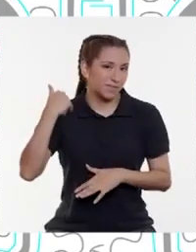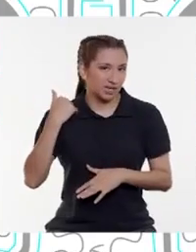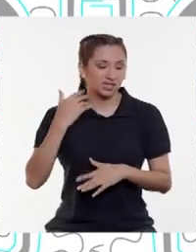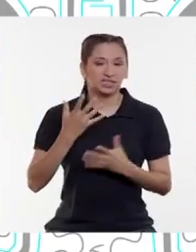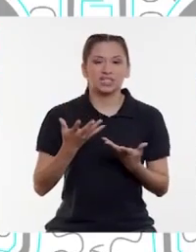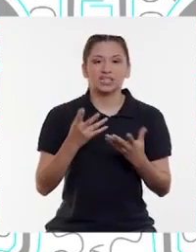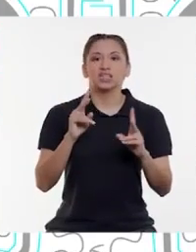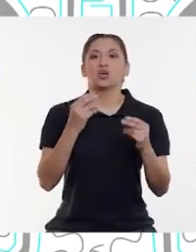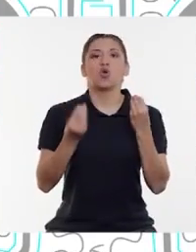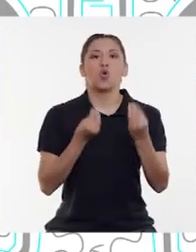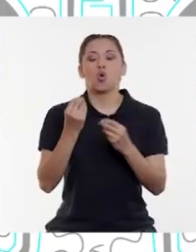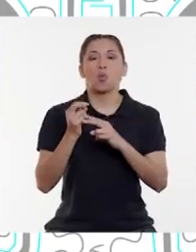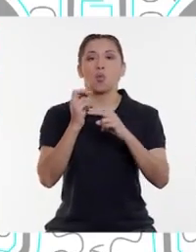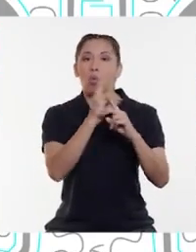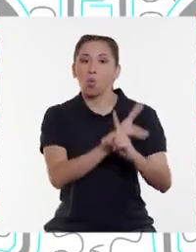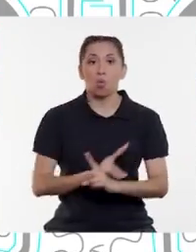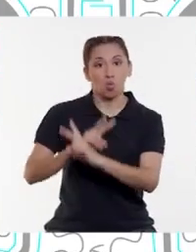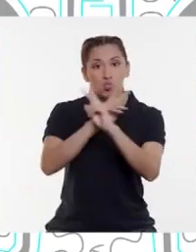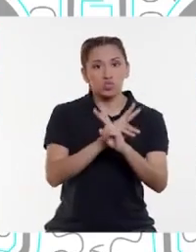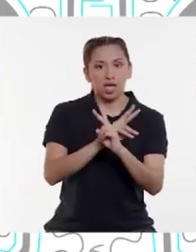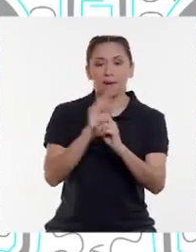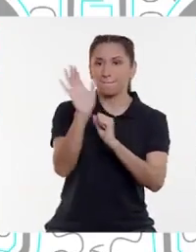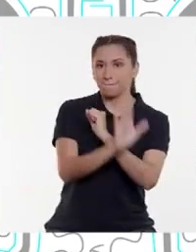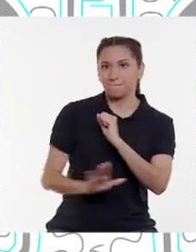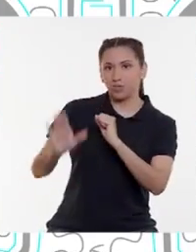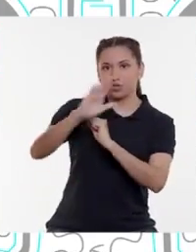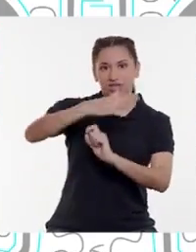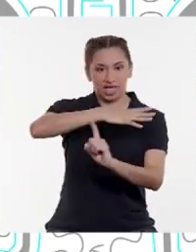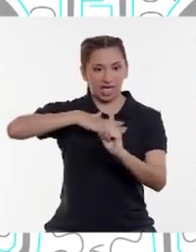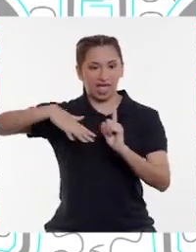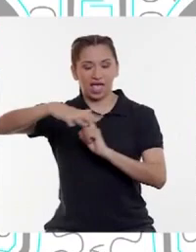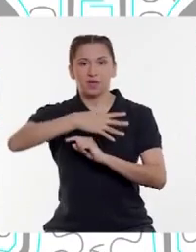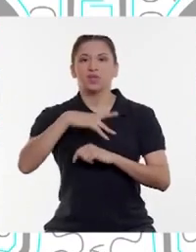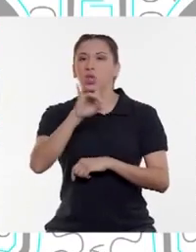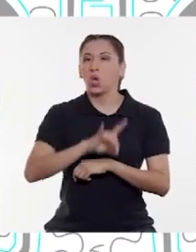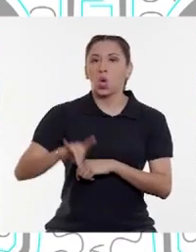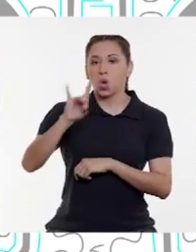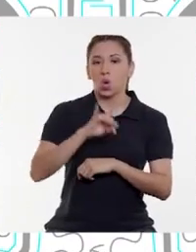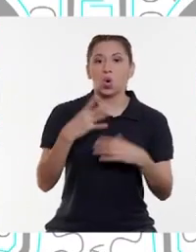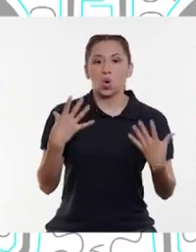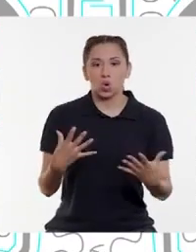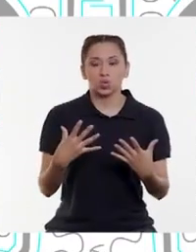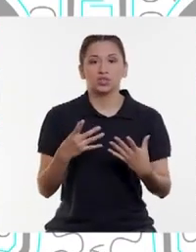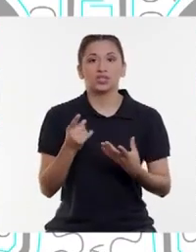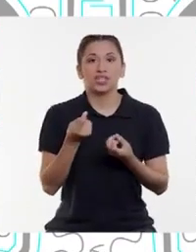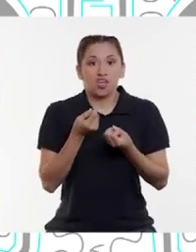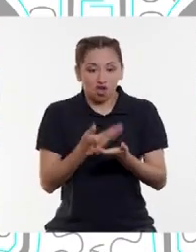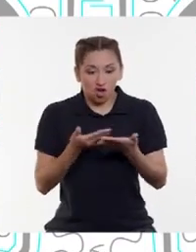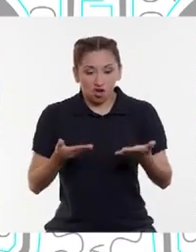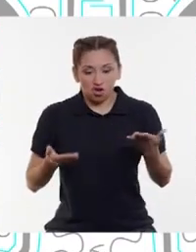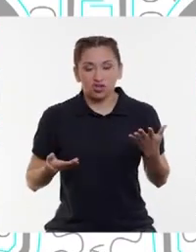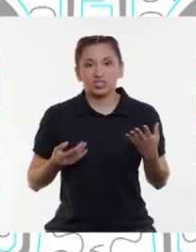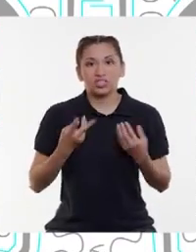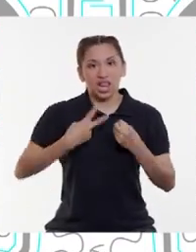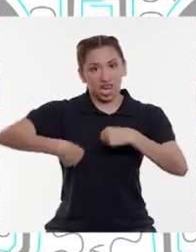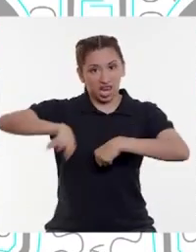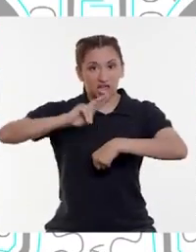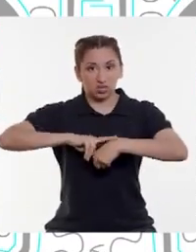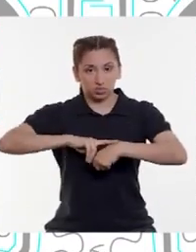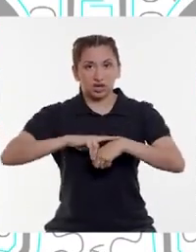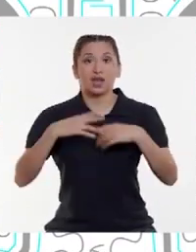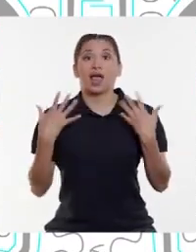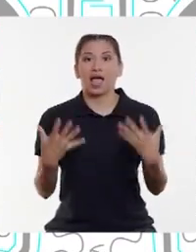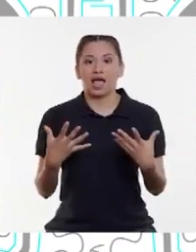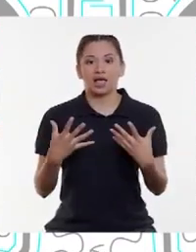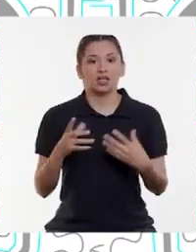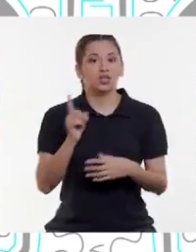Se trata de conservar y proteger el ambiente usando racionalmente nuestros recursos naturales, de